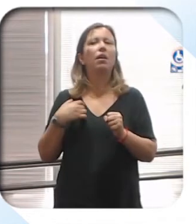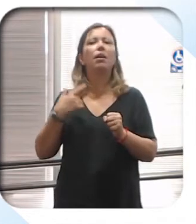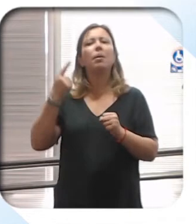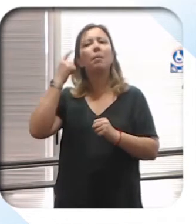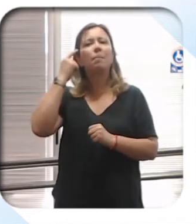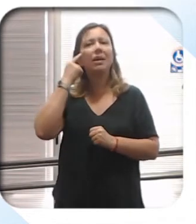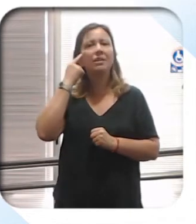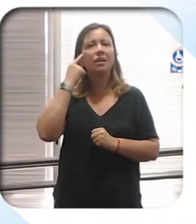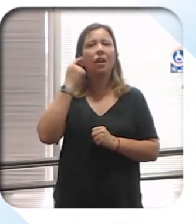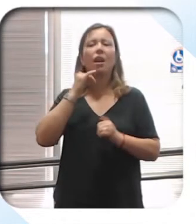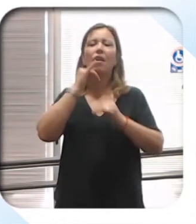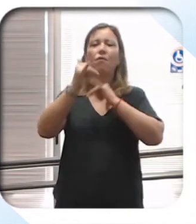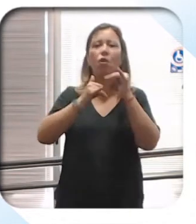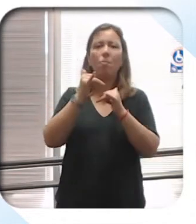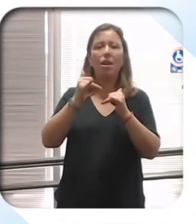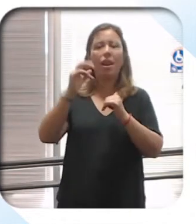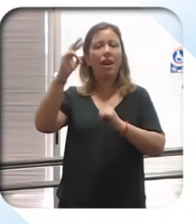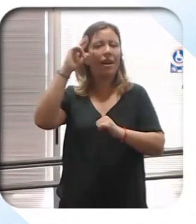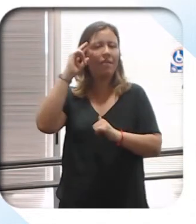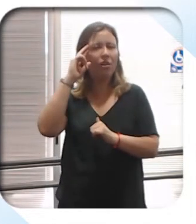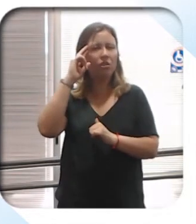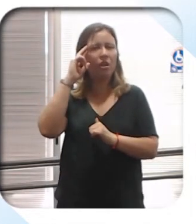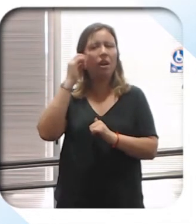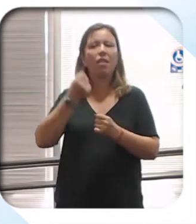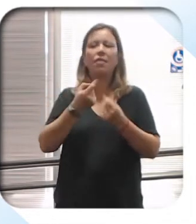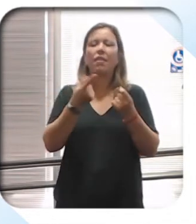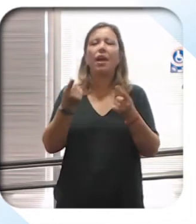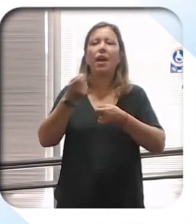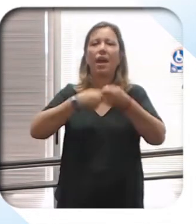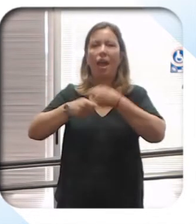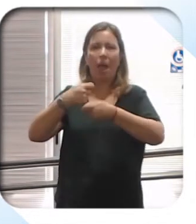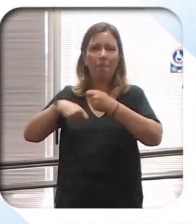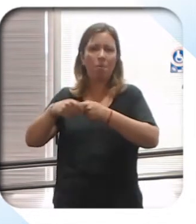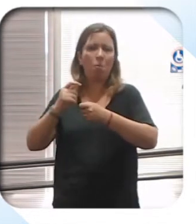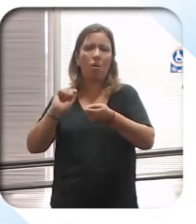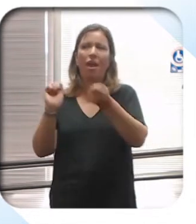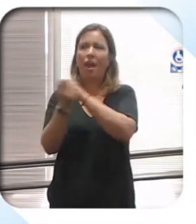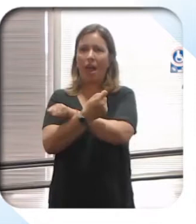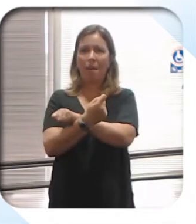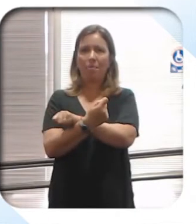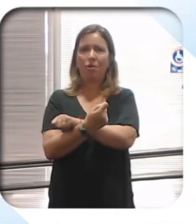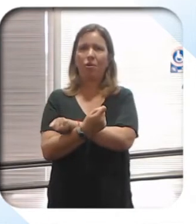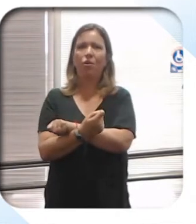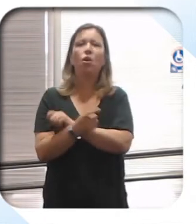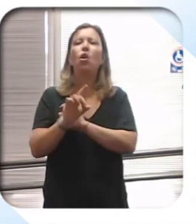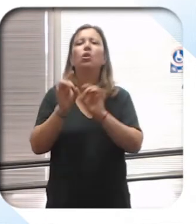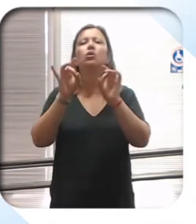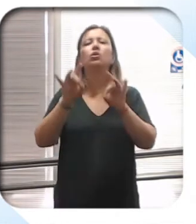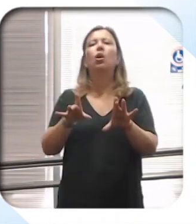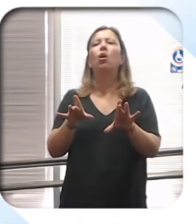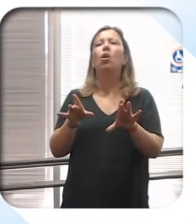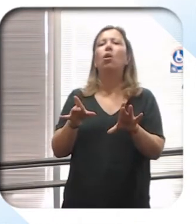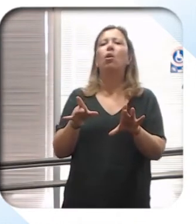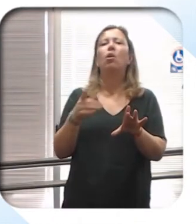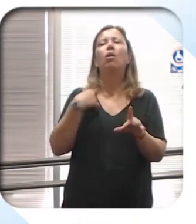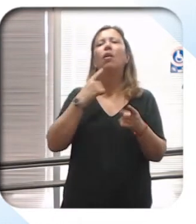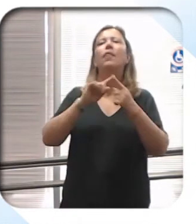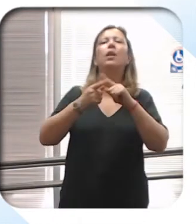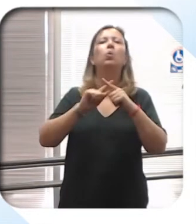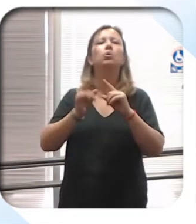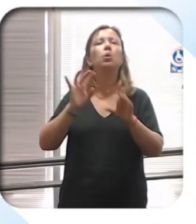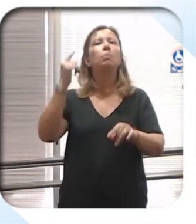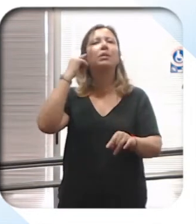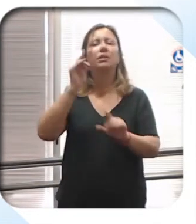pensar, informarnos, reflexionar y empezar a generar cambios, no solo quedarnos en una instancia de discusión y